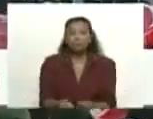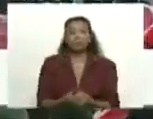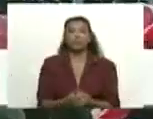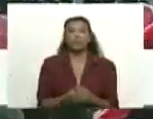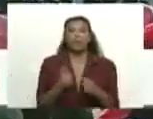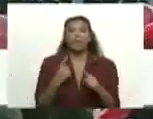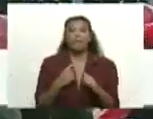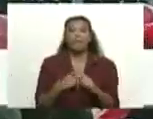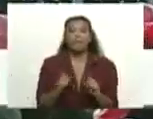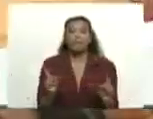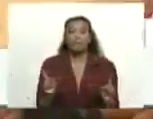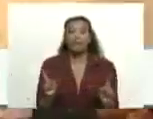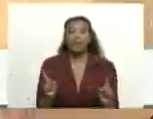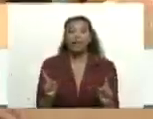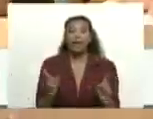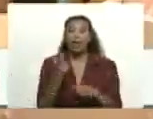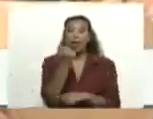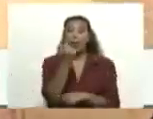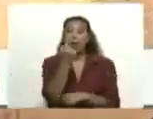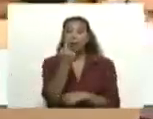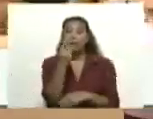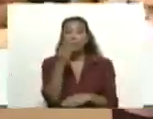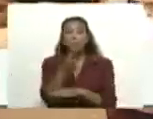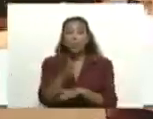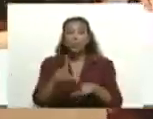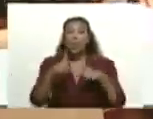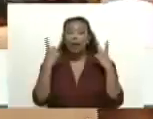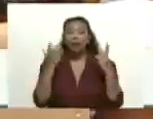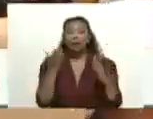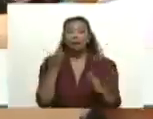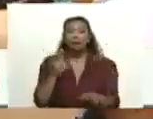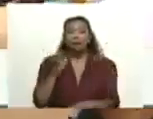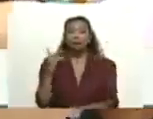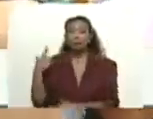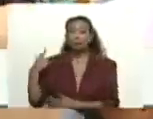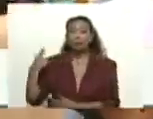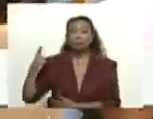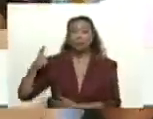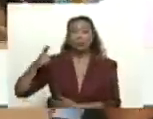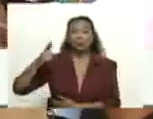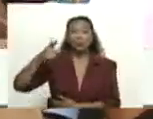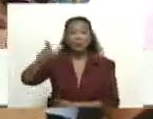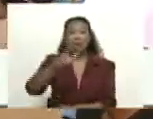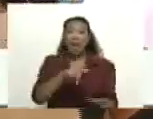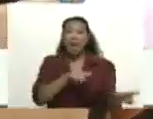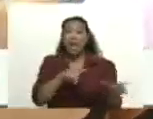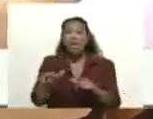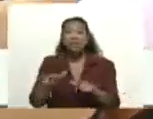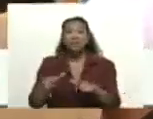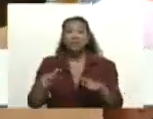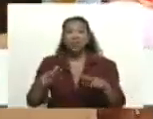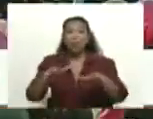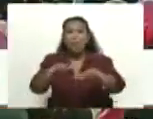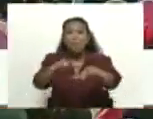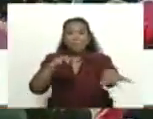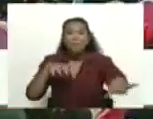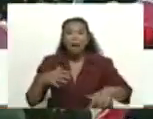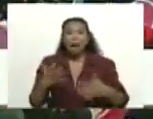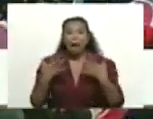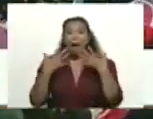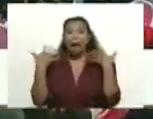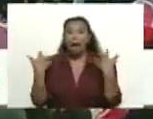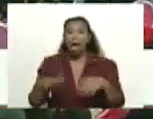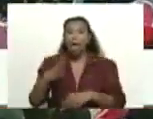Pero a las 11 estuvimos allá, nos vinimos para acá y entramos aquí y yo vi ese gentío y yo dije, Dios mío